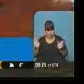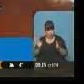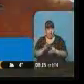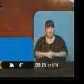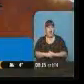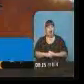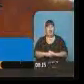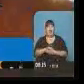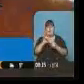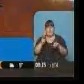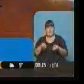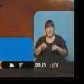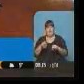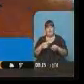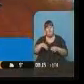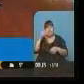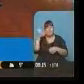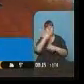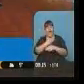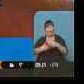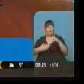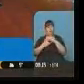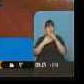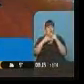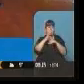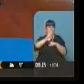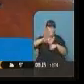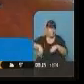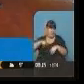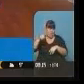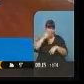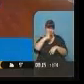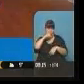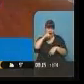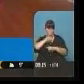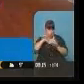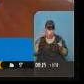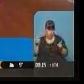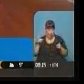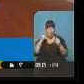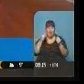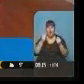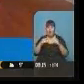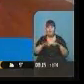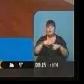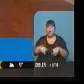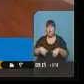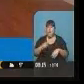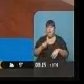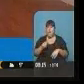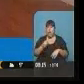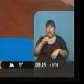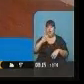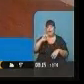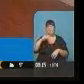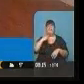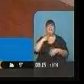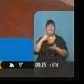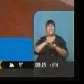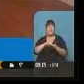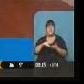con las principales autoridades a excepción de el señor maduro ahora cuál es la situación hoy de los 13 diputados